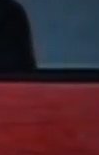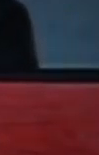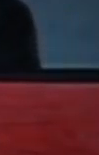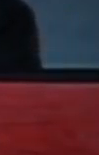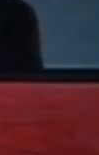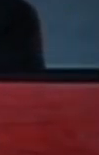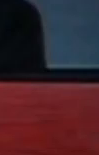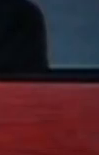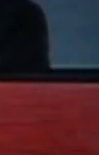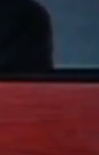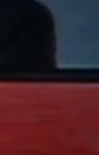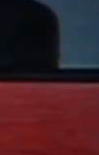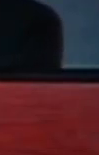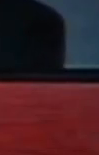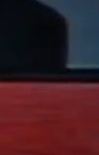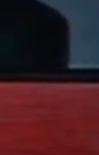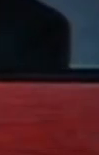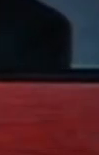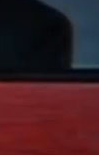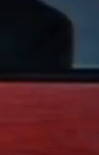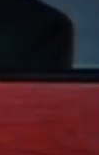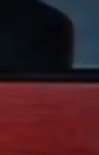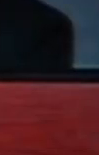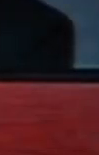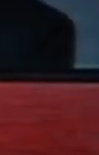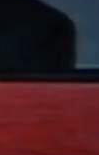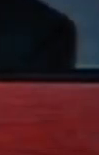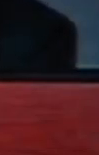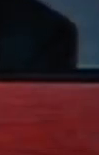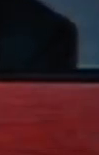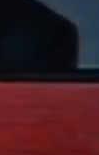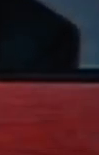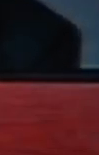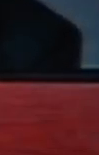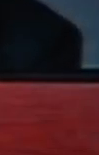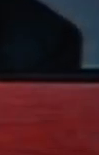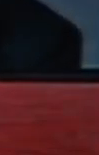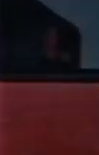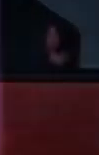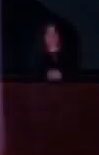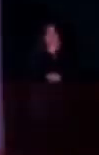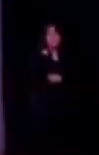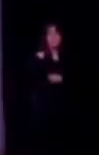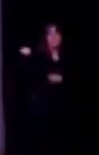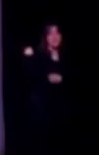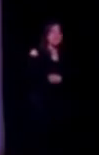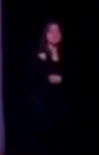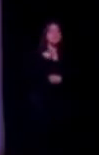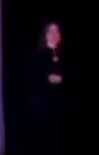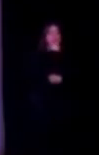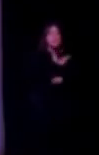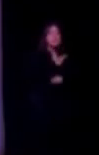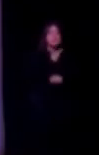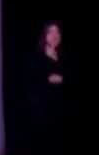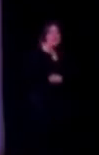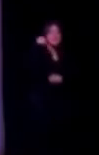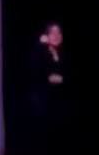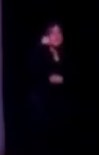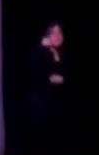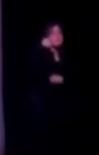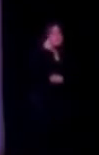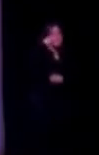él, de voluntad moral y de habilidad moral. Y por eso yo cuando a veces comento sobre lo que es el empoderamiento profesional, el poder